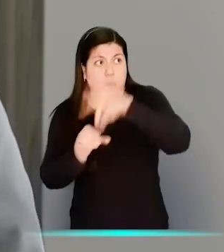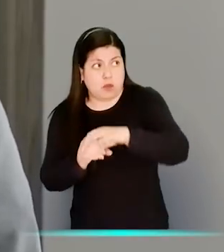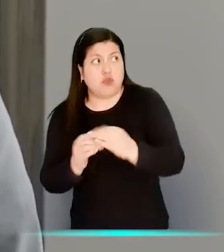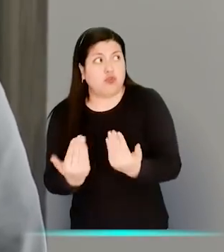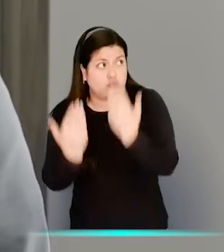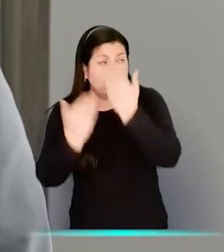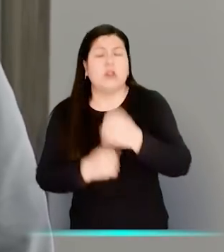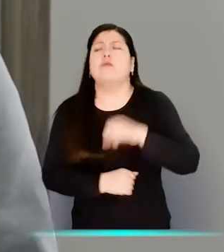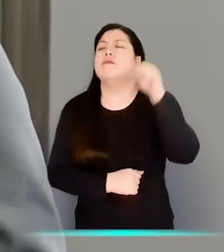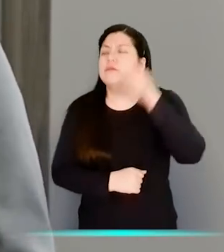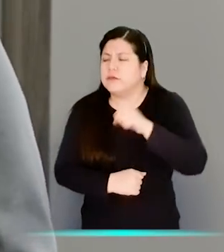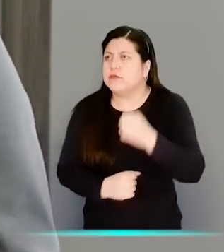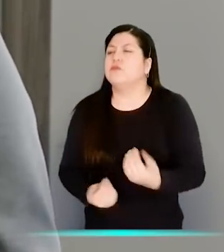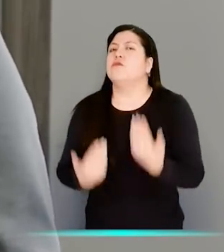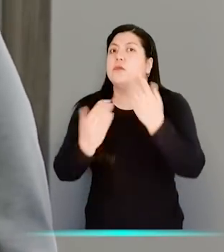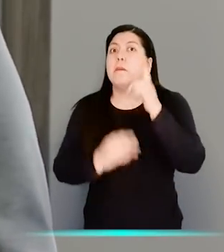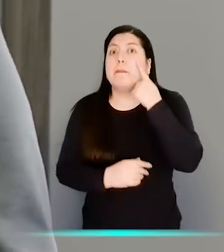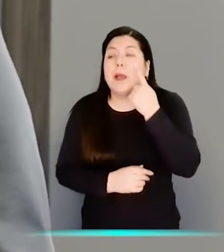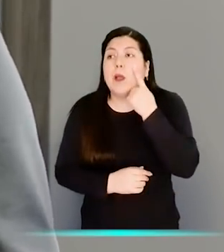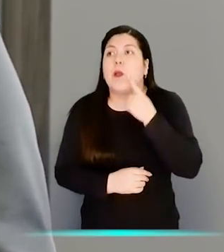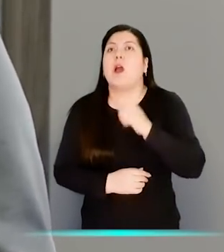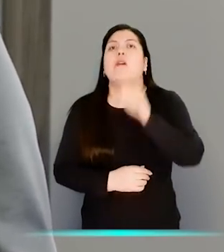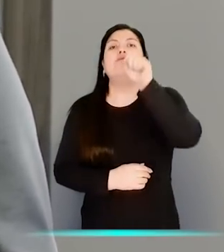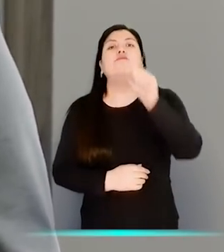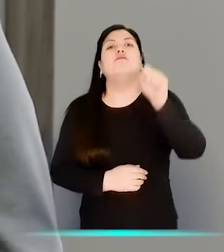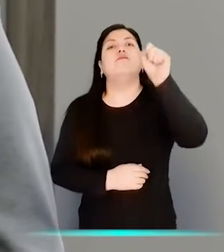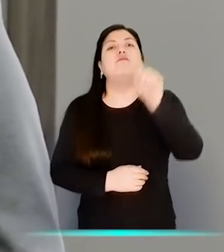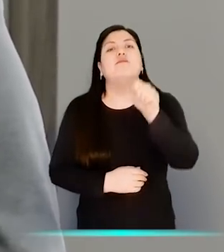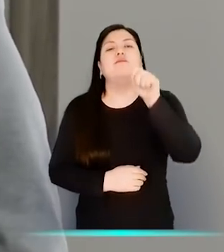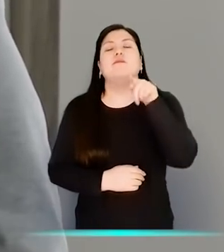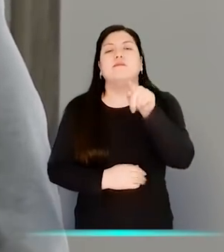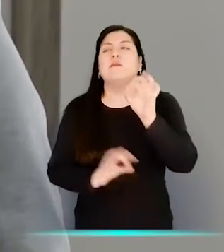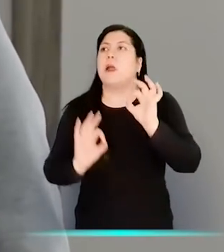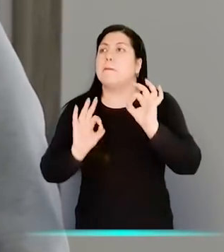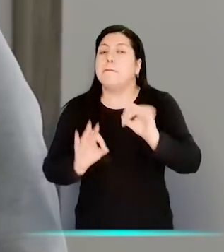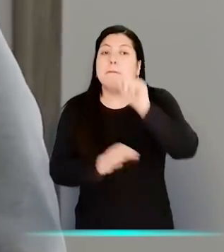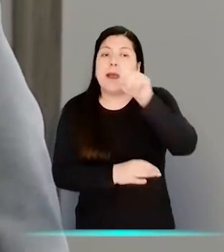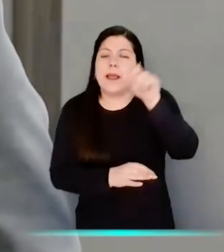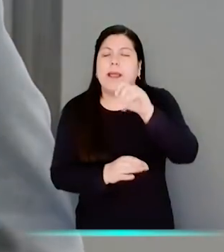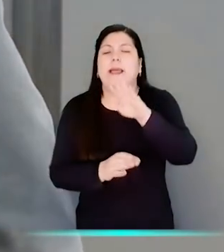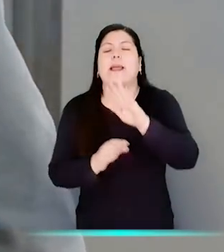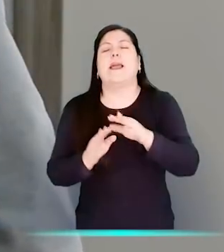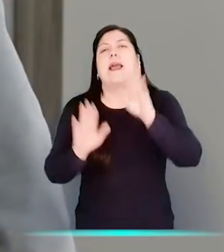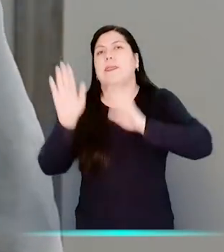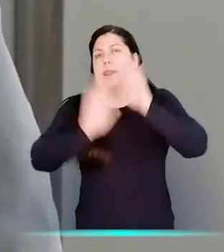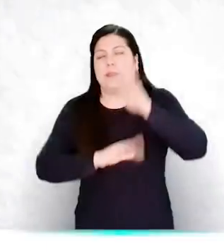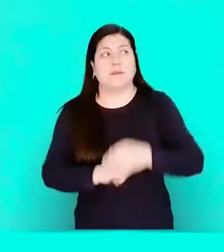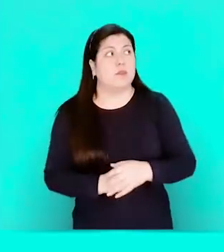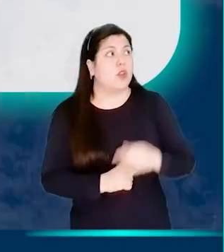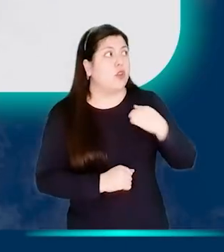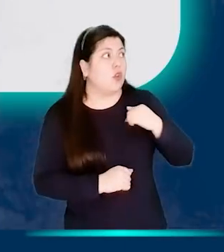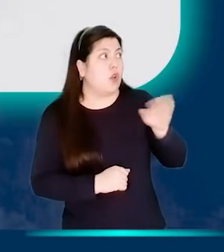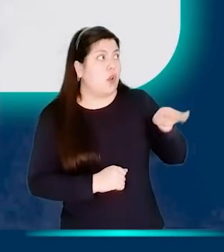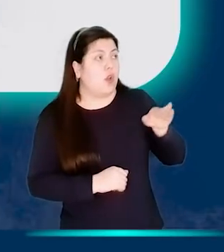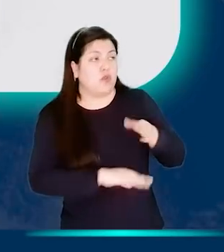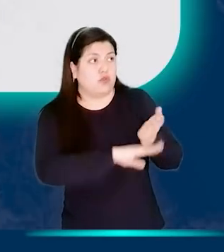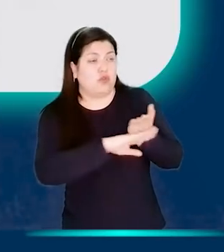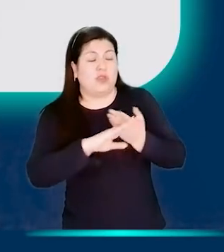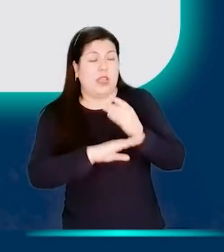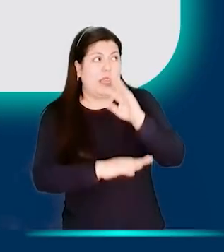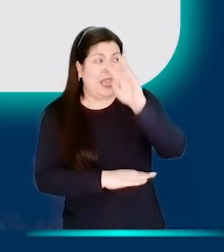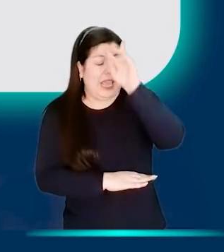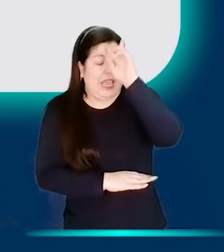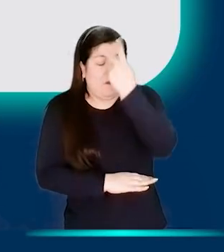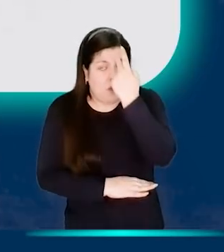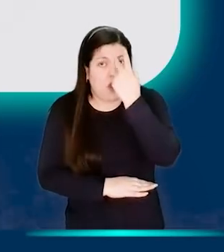Claro que sí es válido el voto, siempre y cuando esté definida la intención del elector por solamente ese candidato de esa lista. ¿Uno puede pedir otra